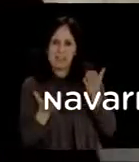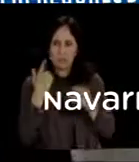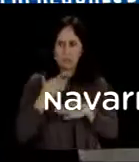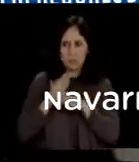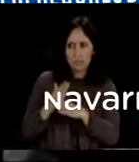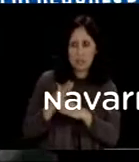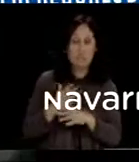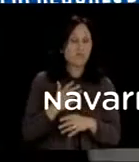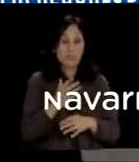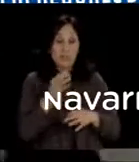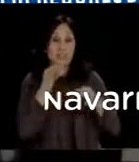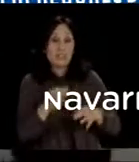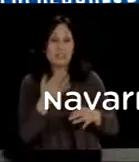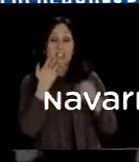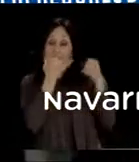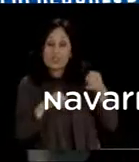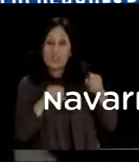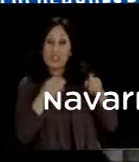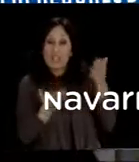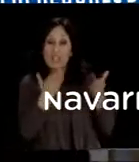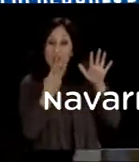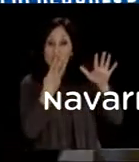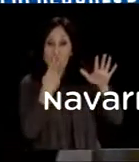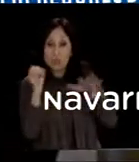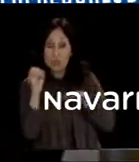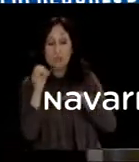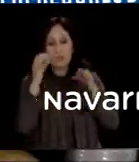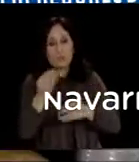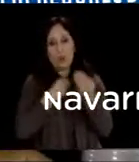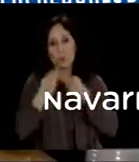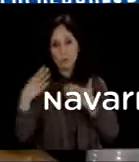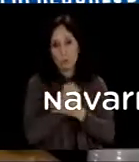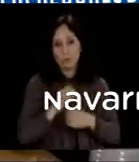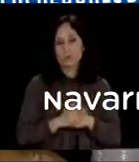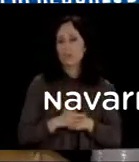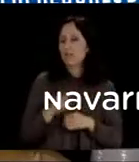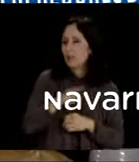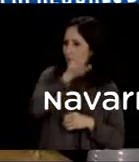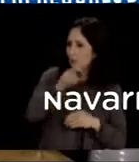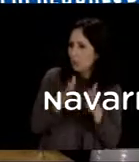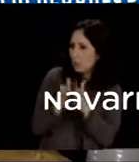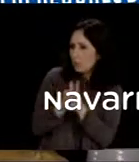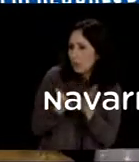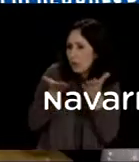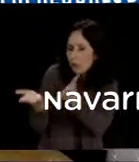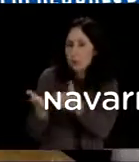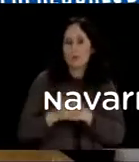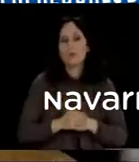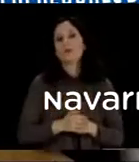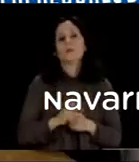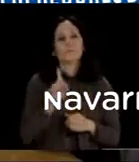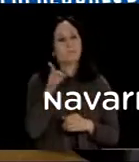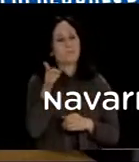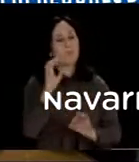hubiera 80 también se comerían, ¿eh? Esto sí, mientras se fríe la gente se lo come. ¿Te has echado aquí gente para que te ayuden a trabajar, bueno, o qué? Vamos a ver, estos son de